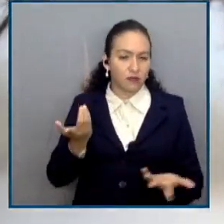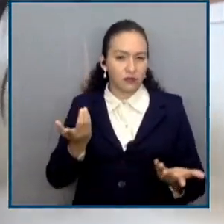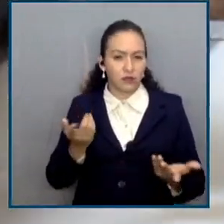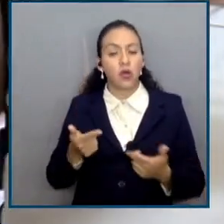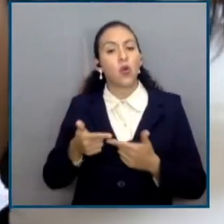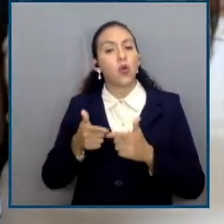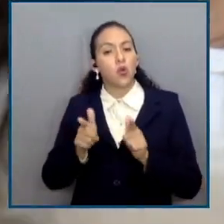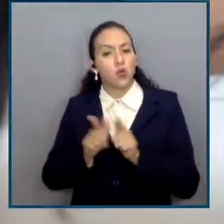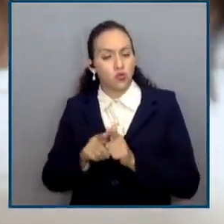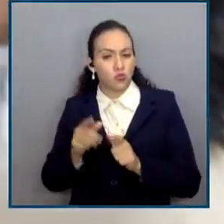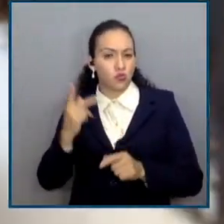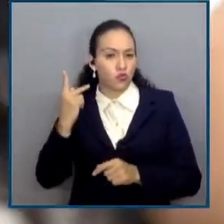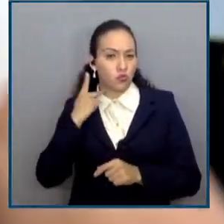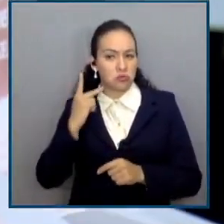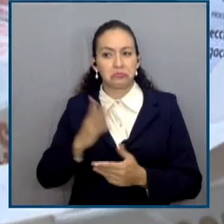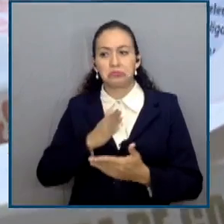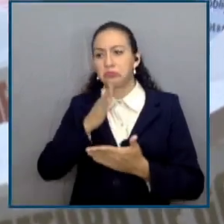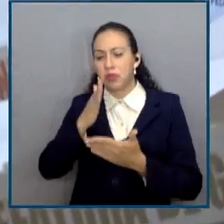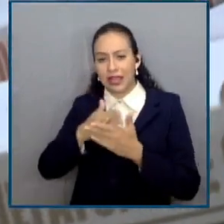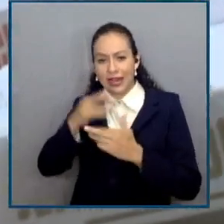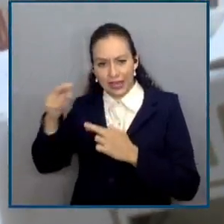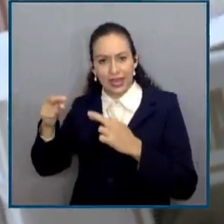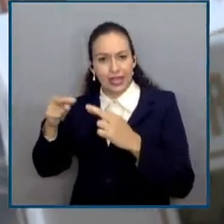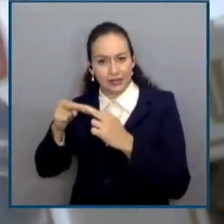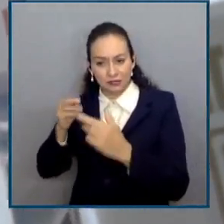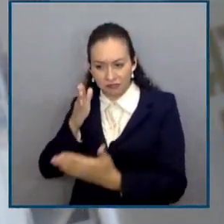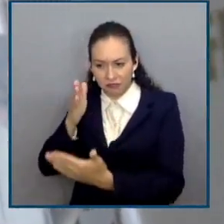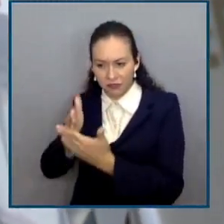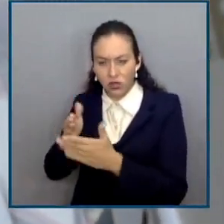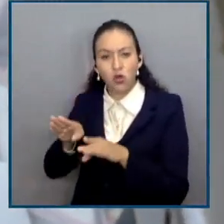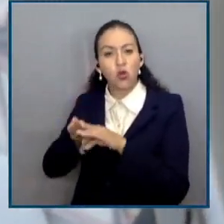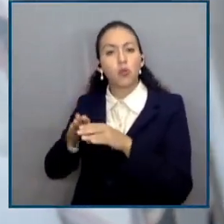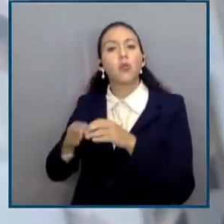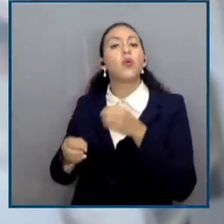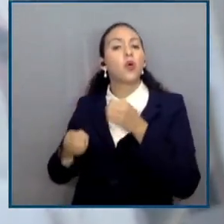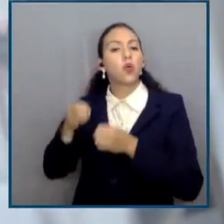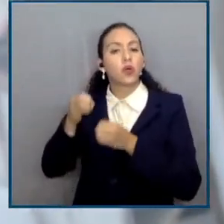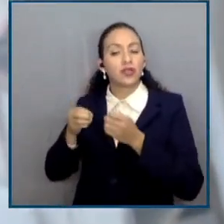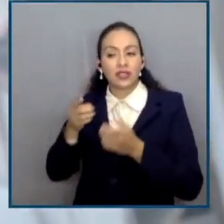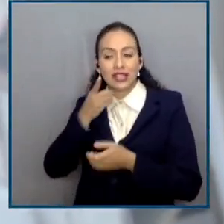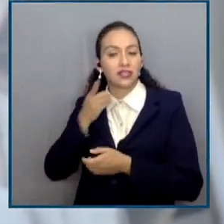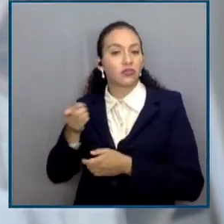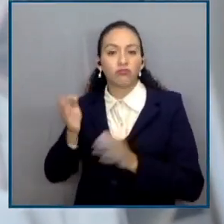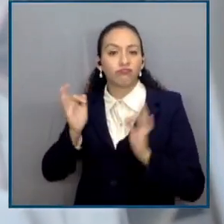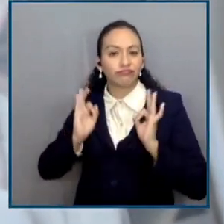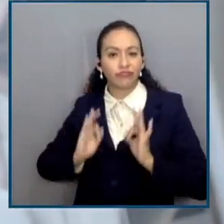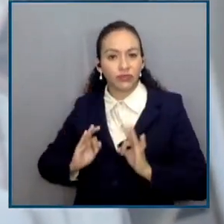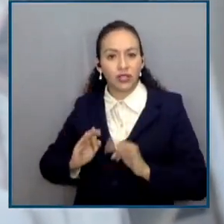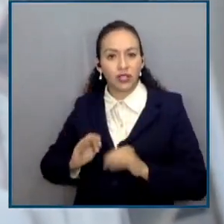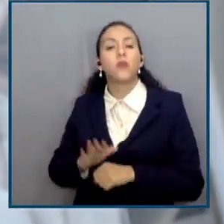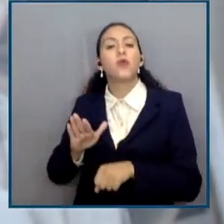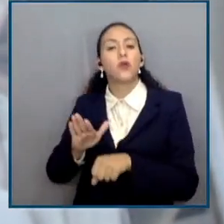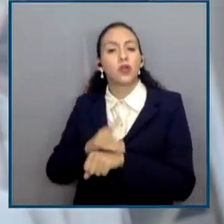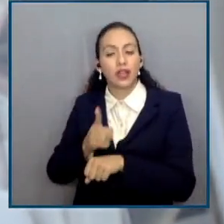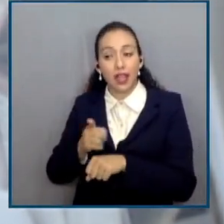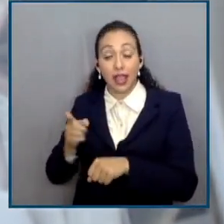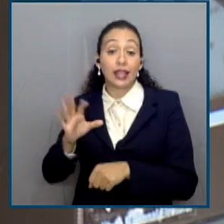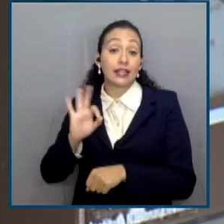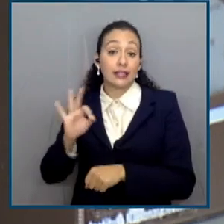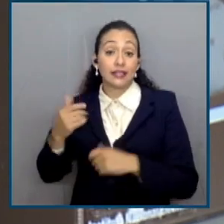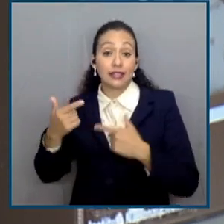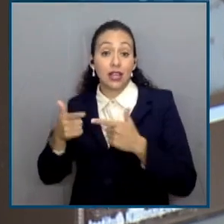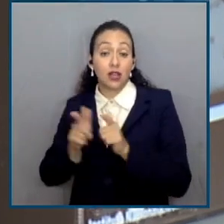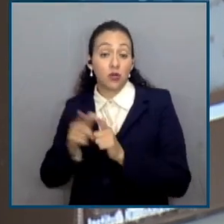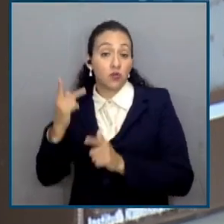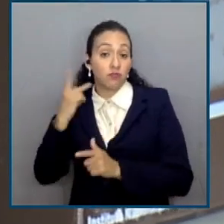a las salas regionales a través del juicio de inconformidad promovido tanto por los partidos como por las candidaturas que no